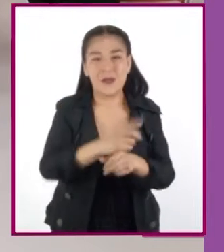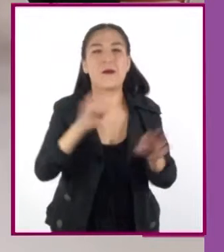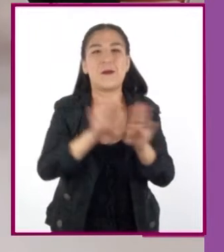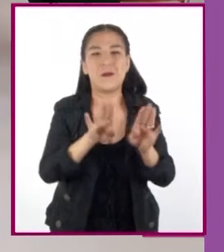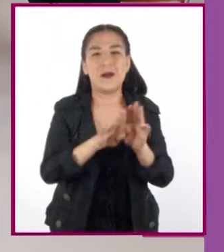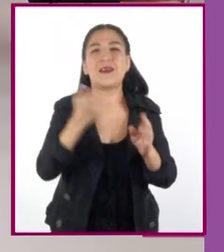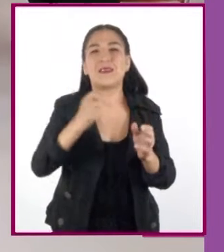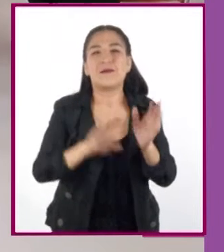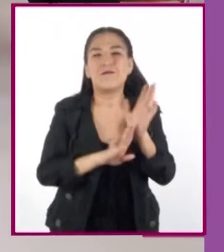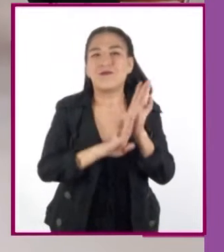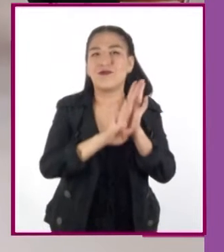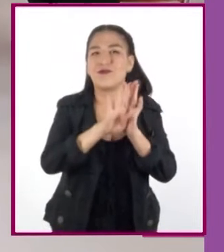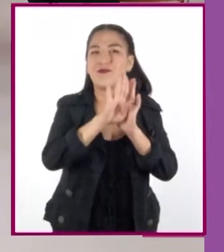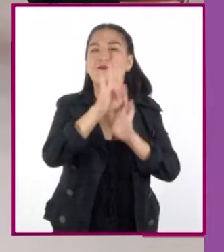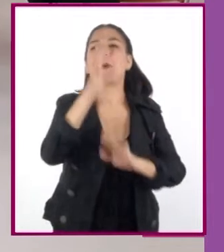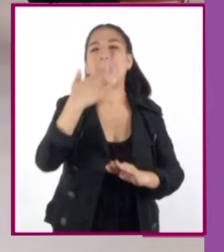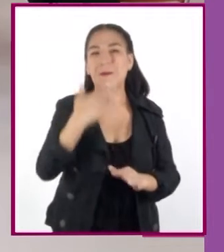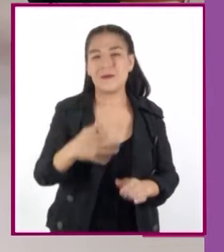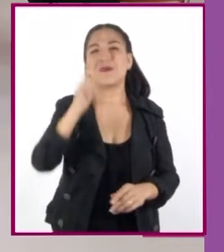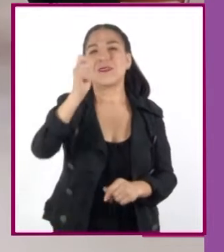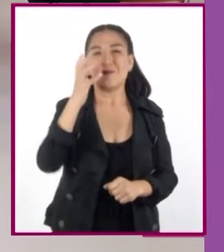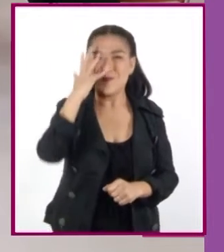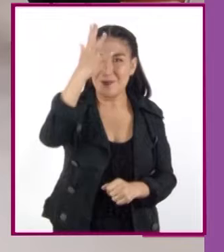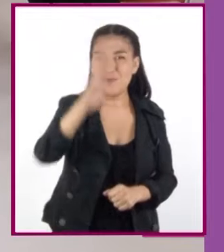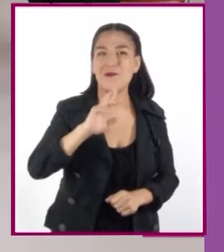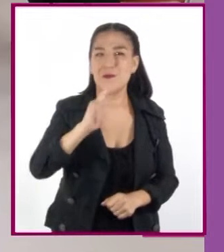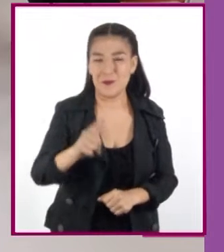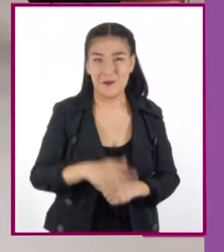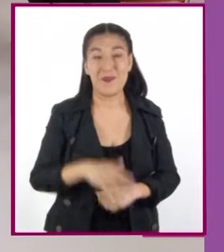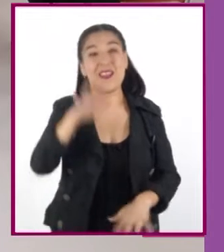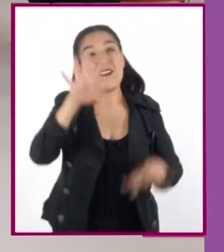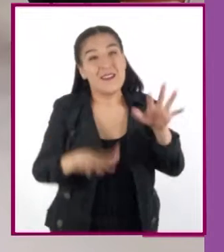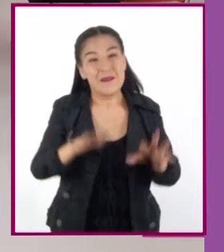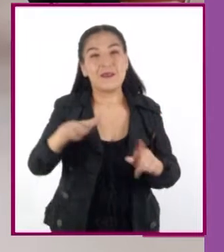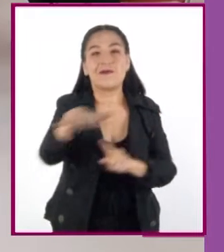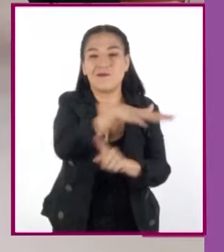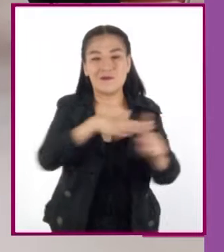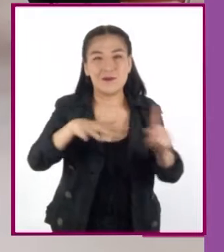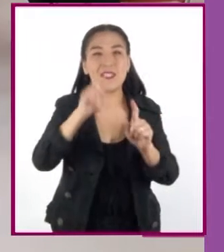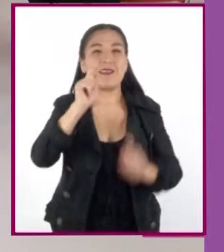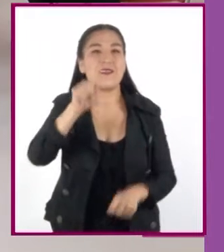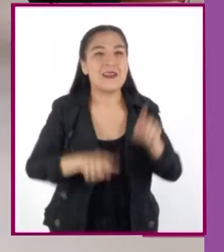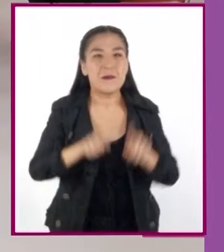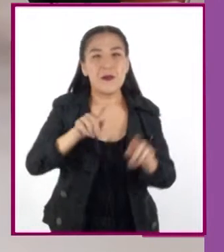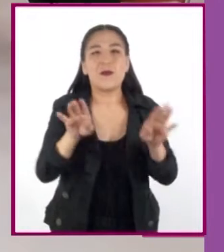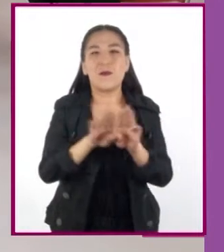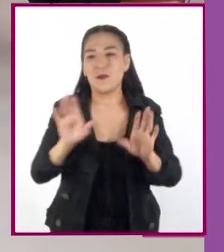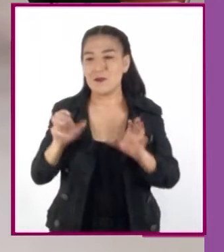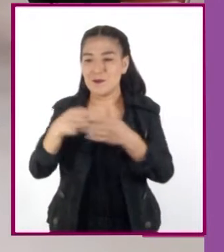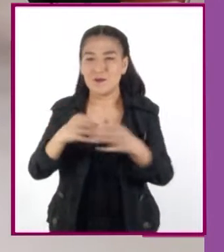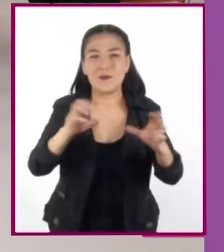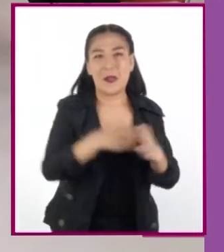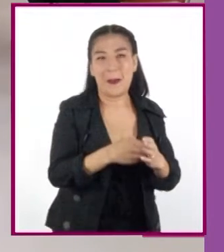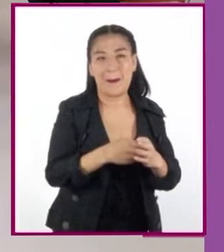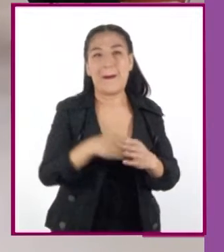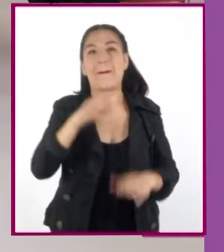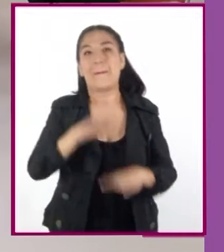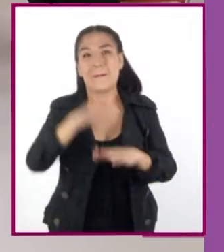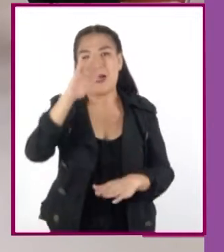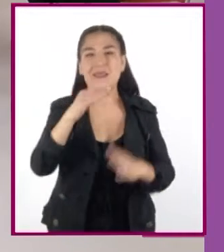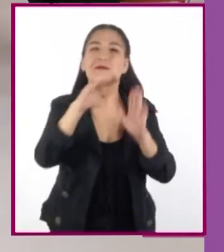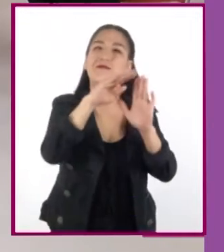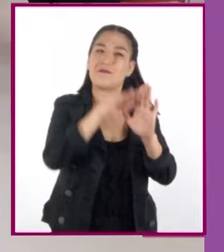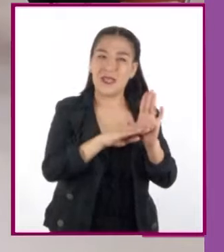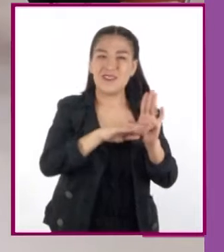desarrollarnos. Pero muchas veces, dependiendo del contexto en el que nos encontramos, es más o menos difícil